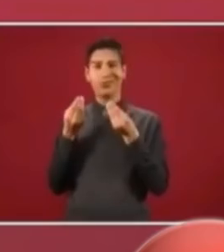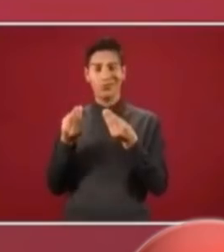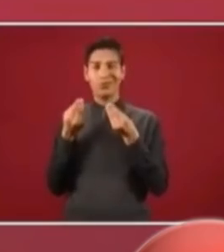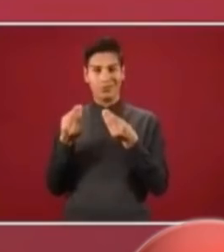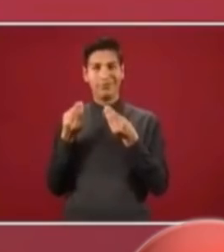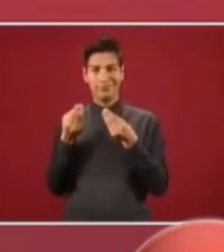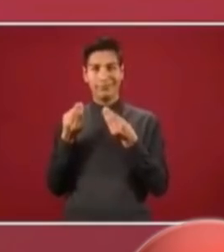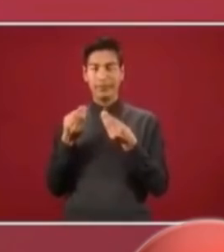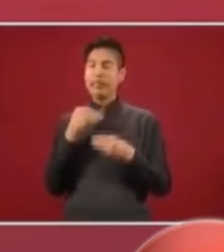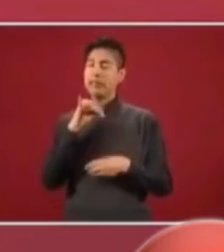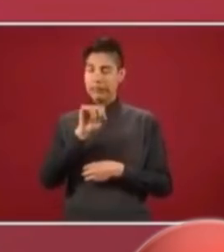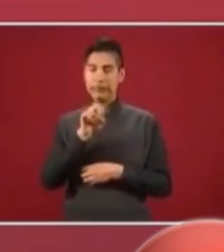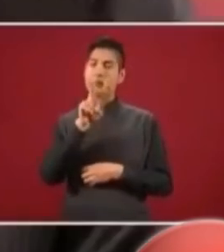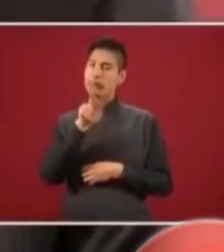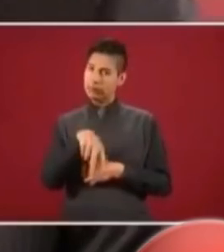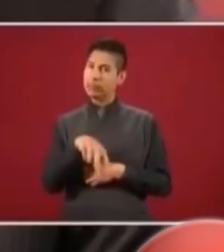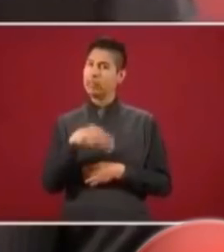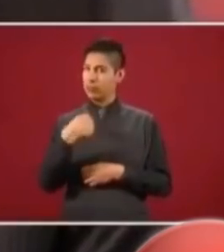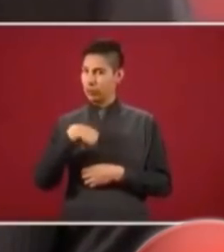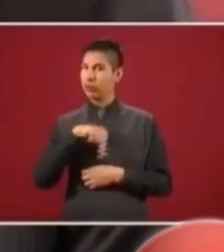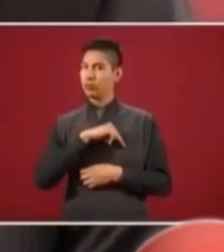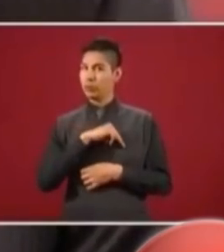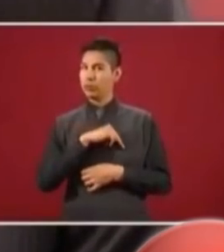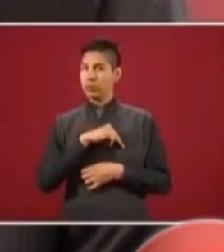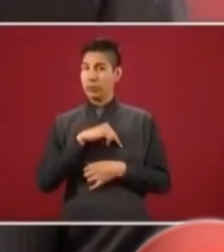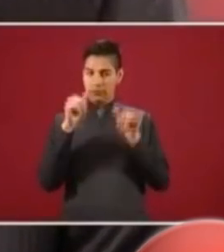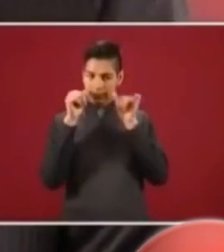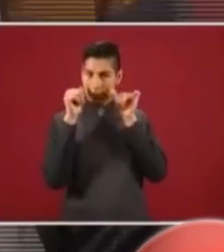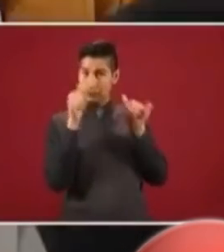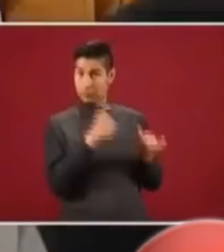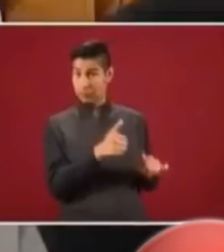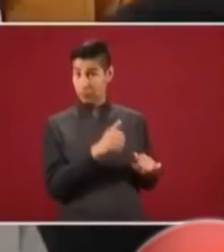Entonces, sí, desde luego, no hay protección,